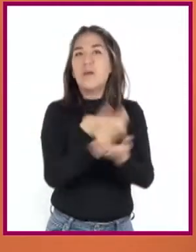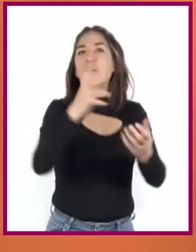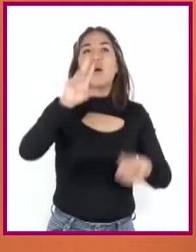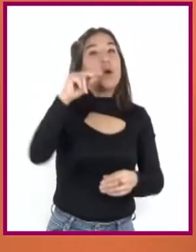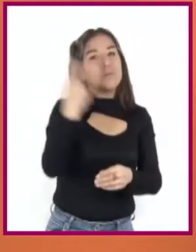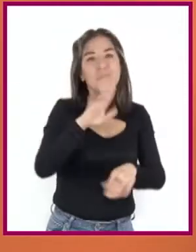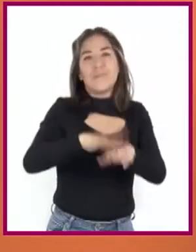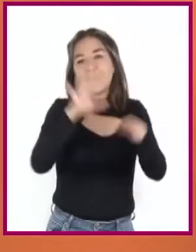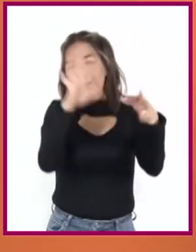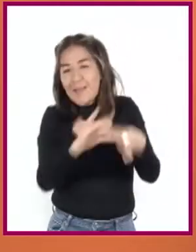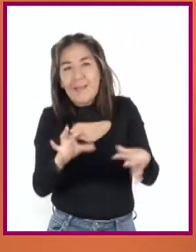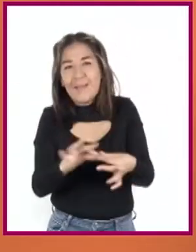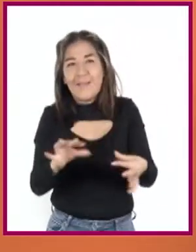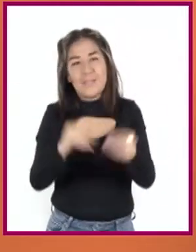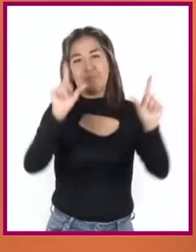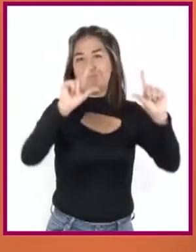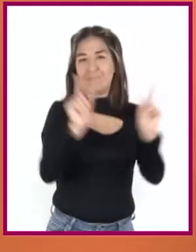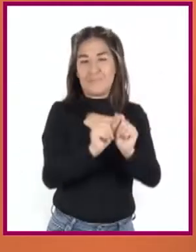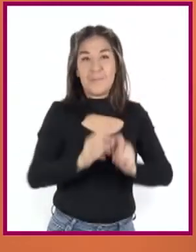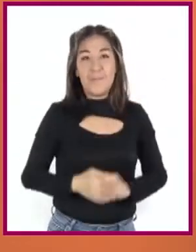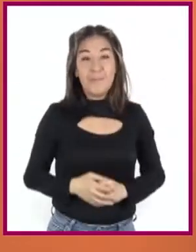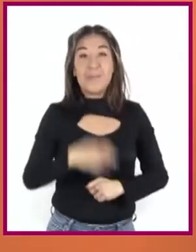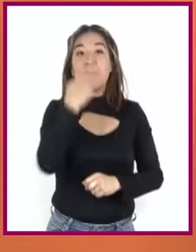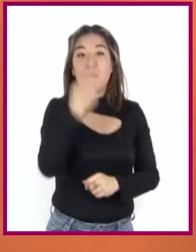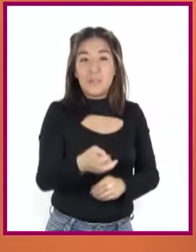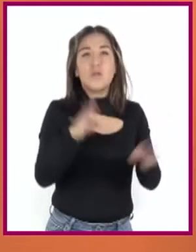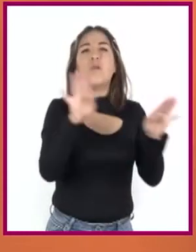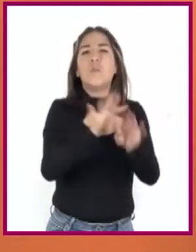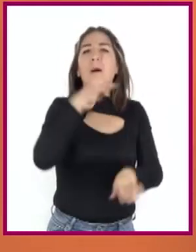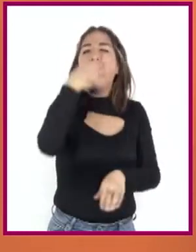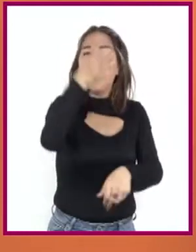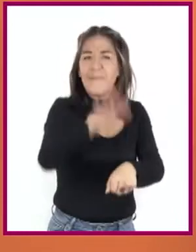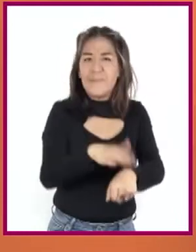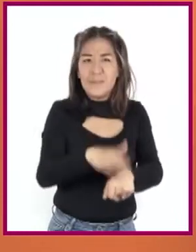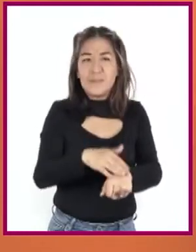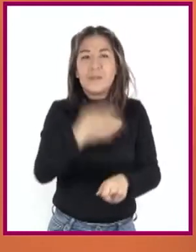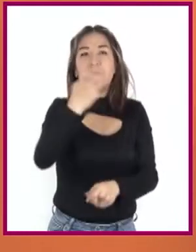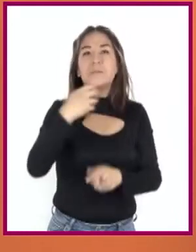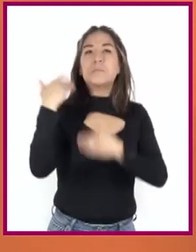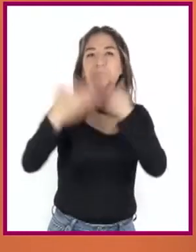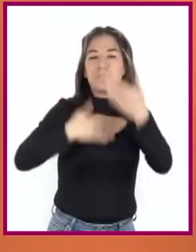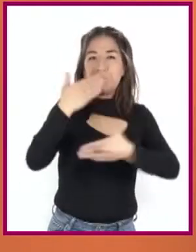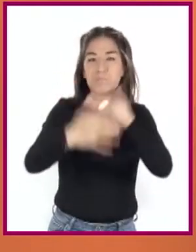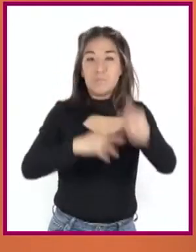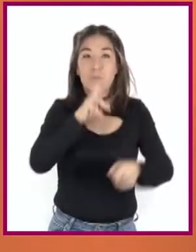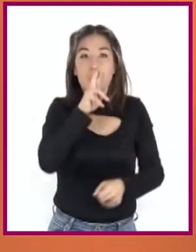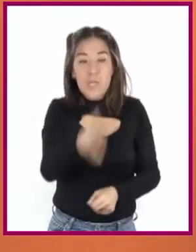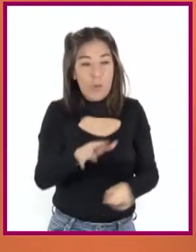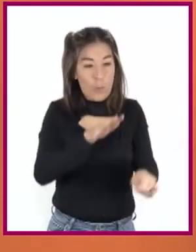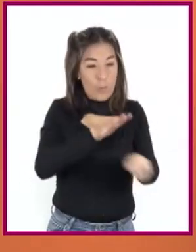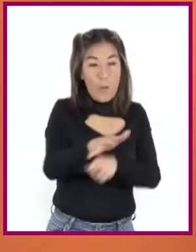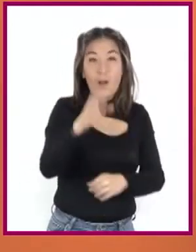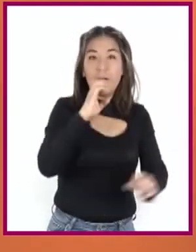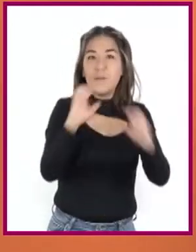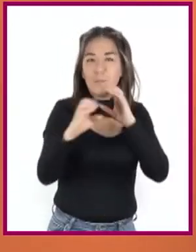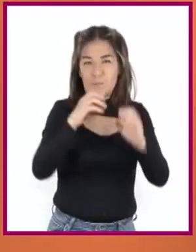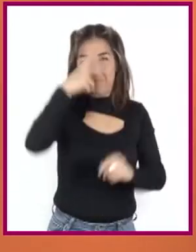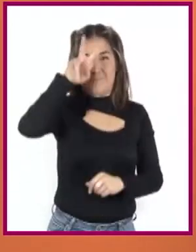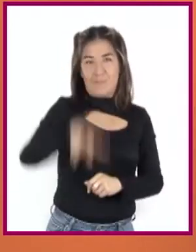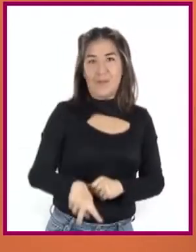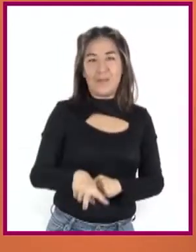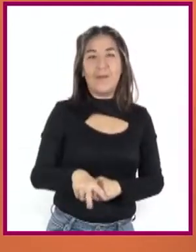descripciones. Sin embargo, estas primeras manifestaciones técnicas no dieron como resultado sistemas de telecomunicación